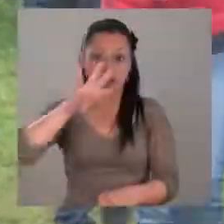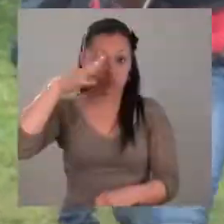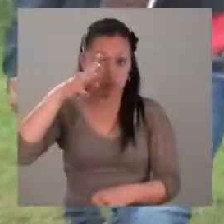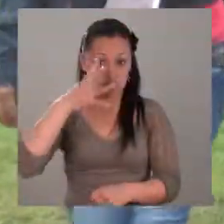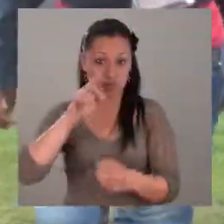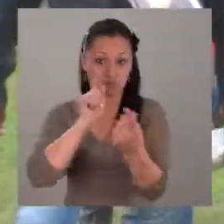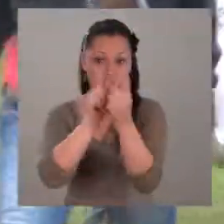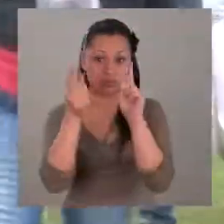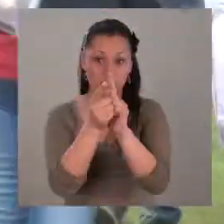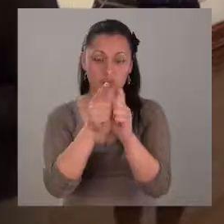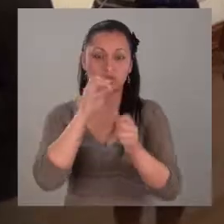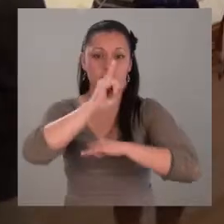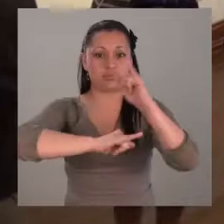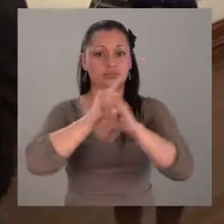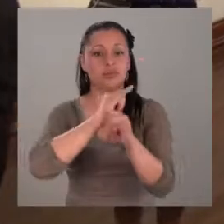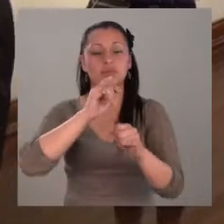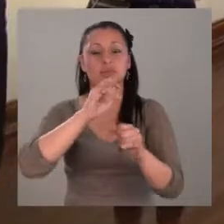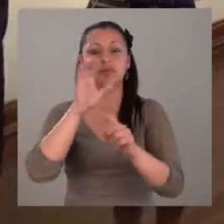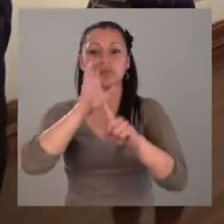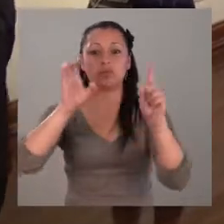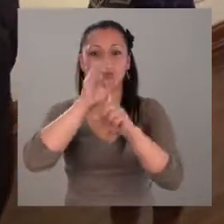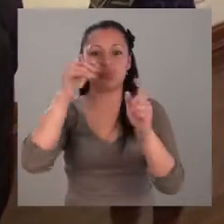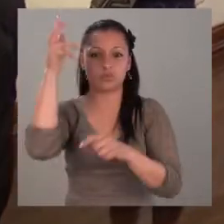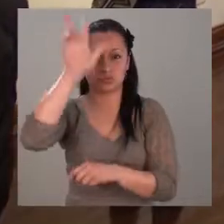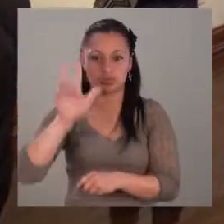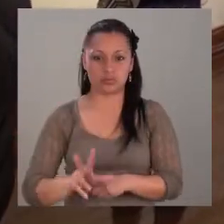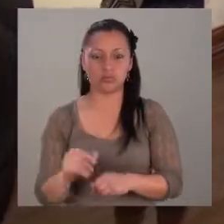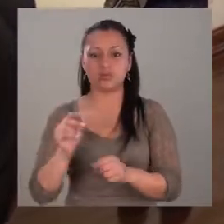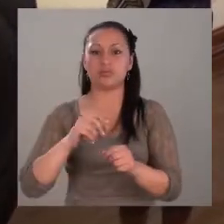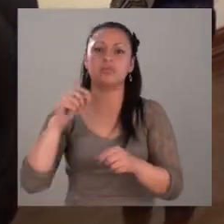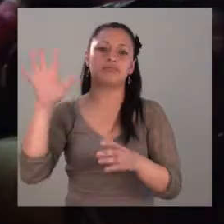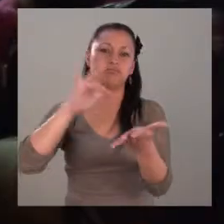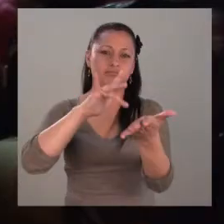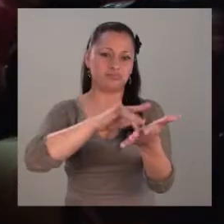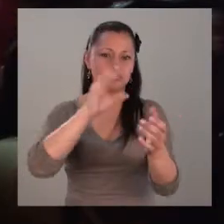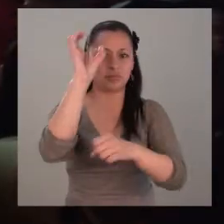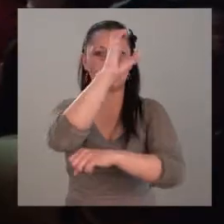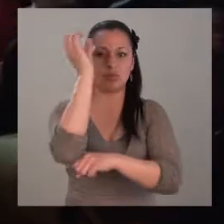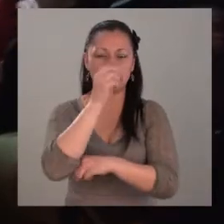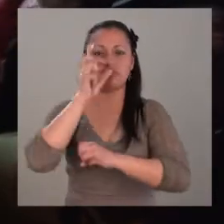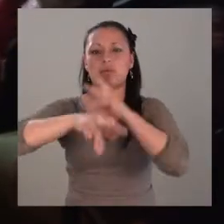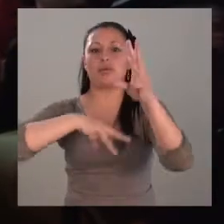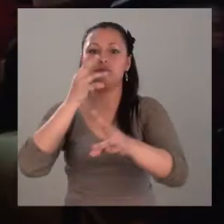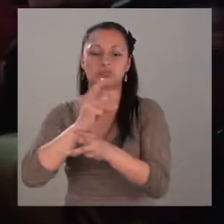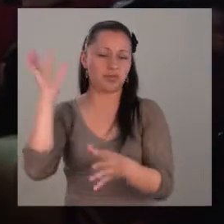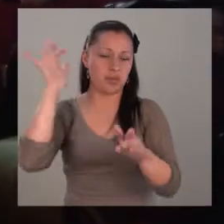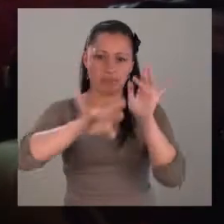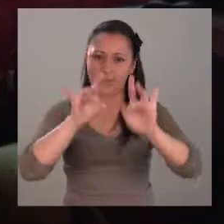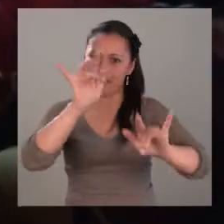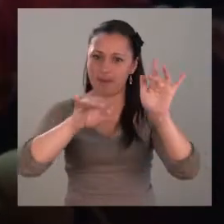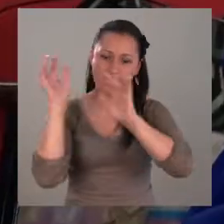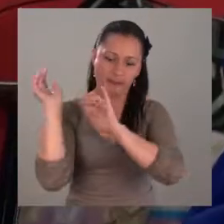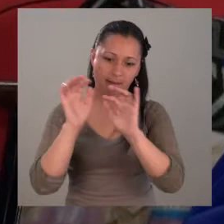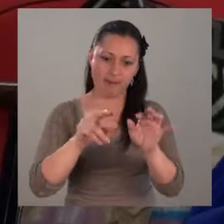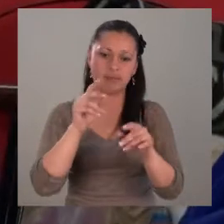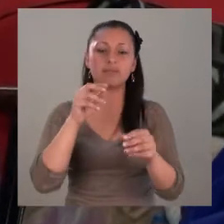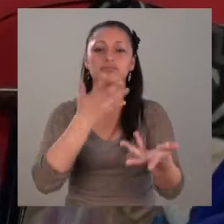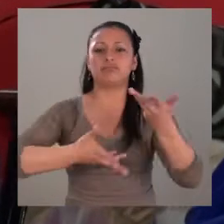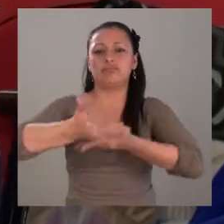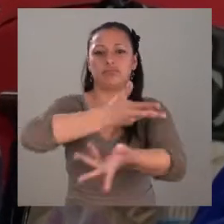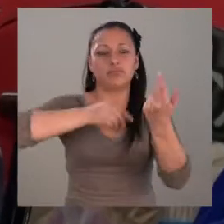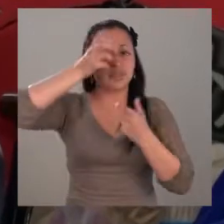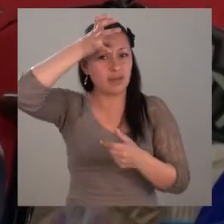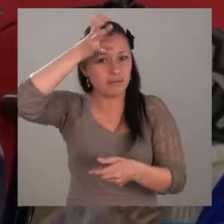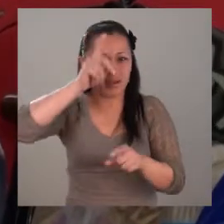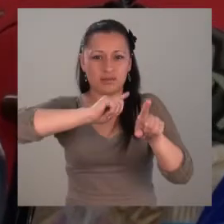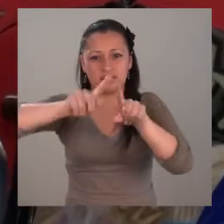En el cuarto Encuentro Internacional de Culturas Andinas, visitantes de Colombia y el mundo compartieron sentimientos, saberes, propuestas éticas y